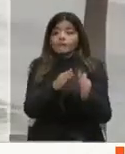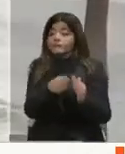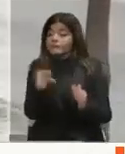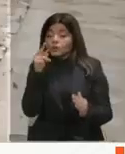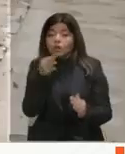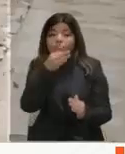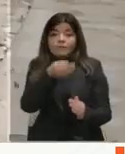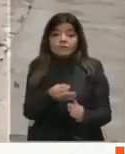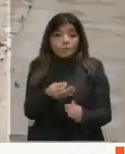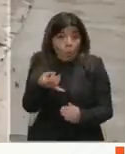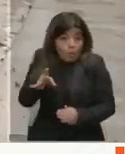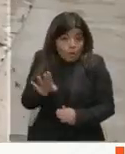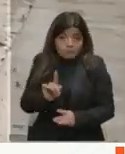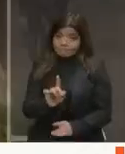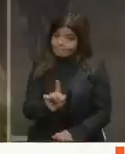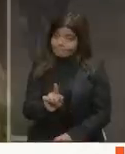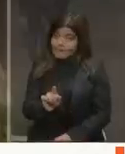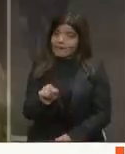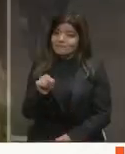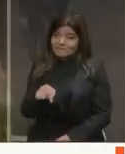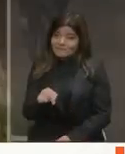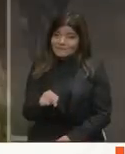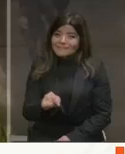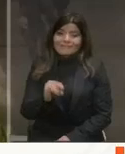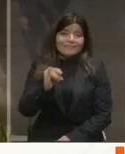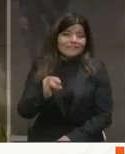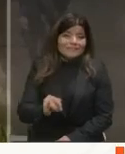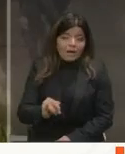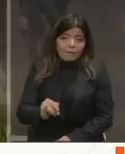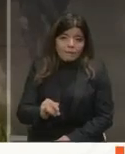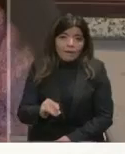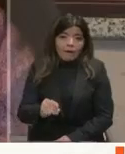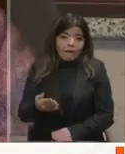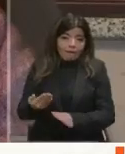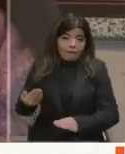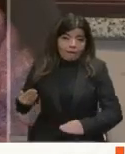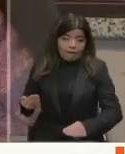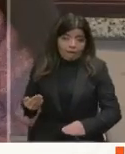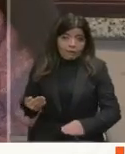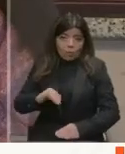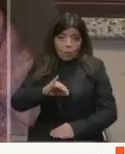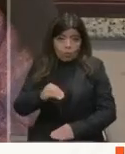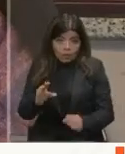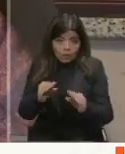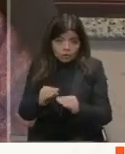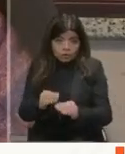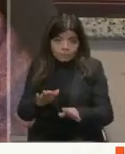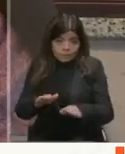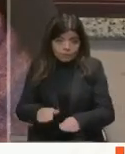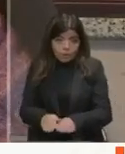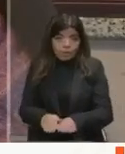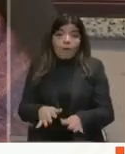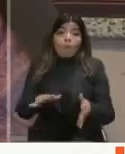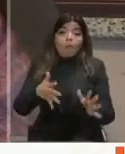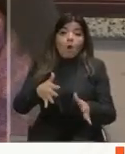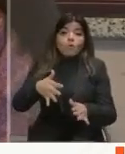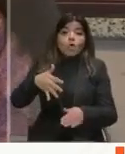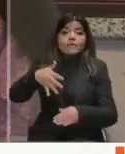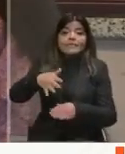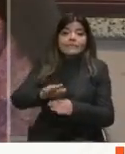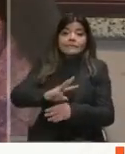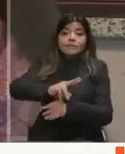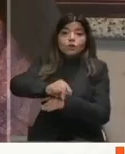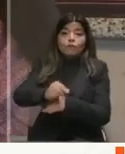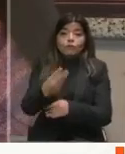no es lo único, que acá pasa más que lo ocurrido la noche de ese jueves. Tenemos por lo menos alrededor de 15 robos en por lo menos